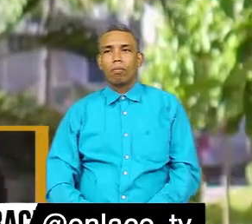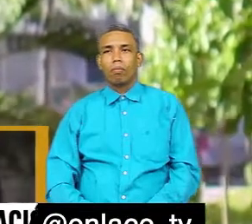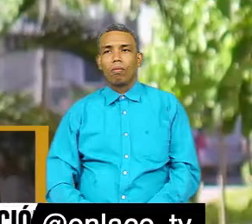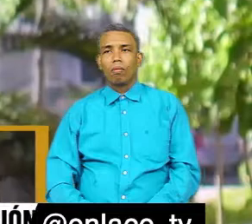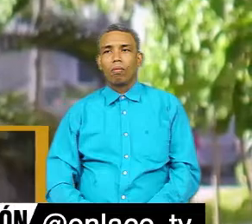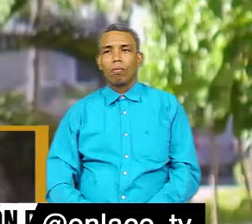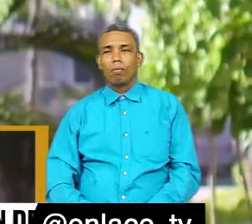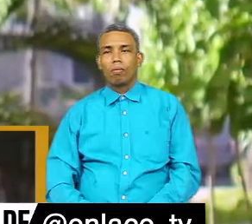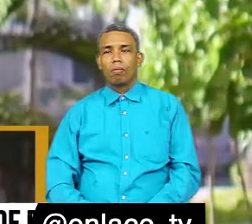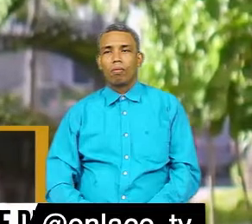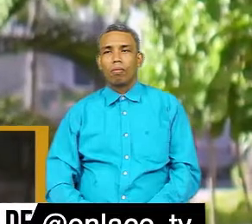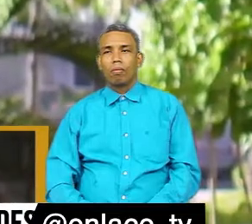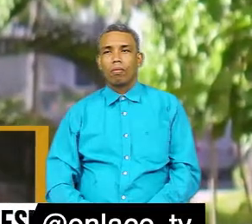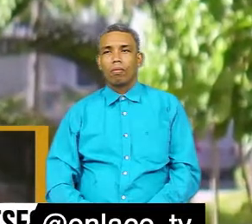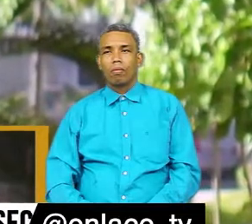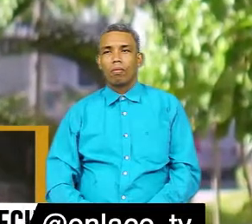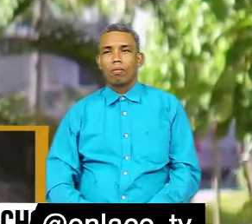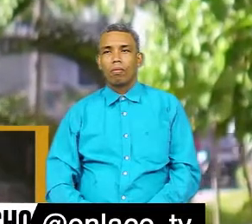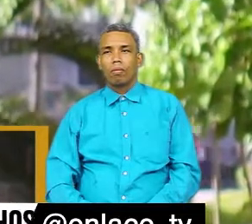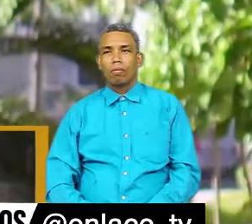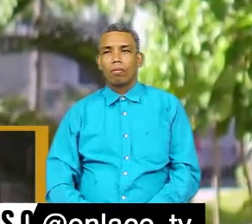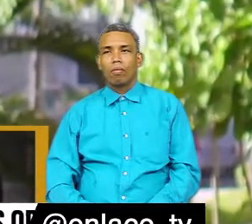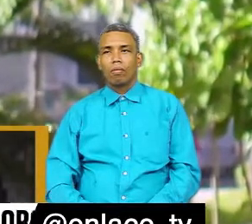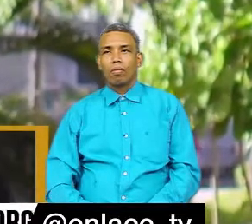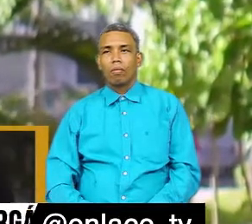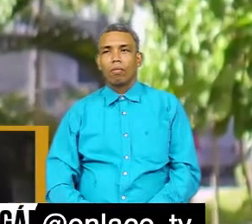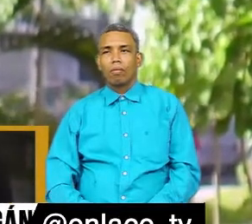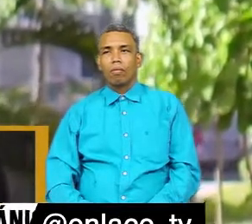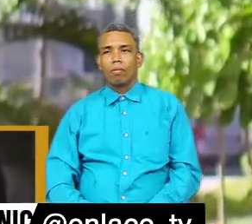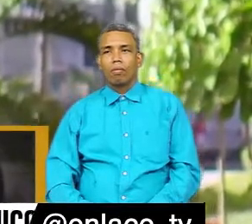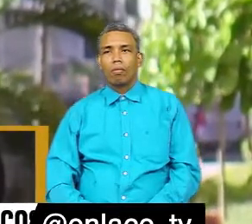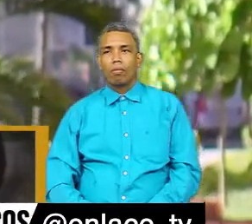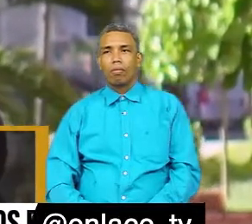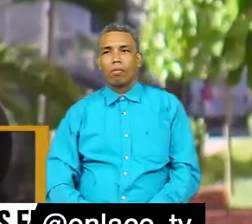a un hogar, porque más tarde te va a pesar.